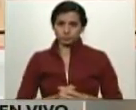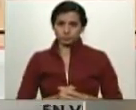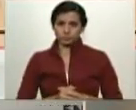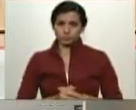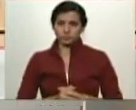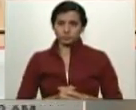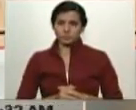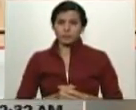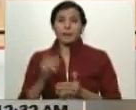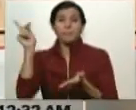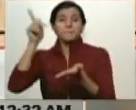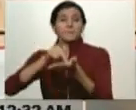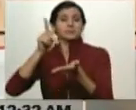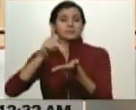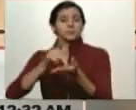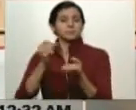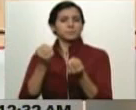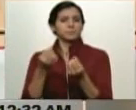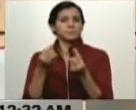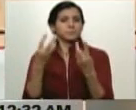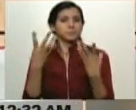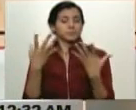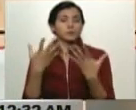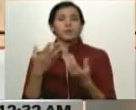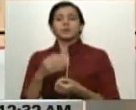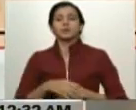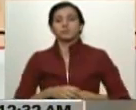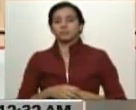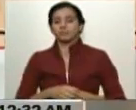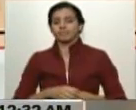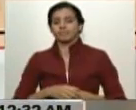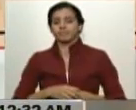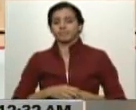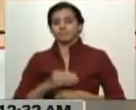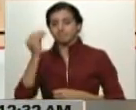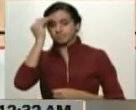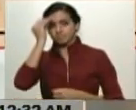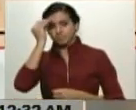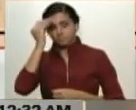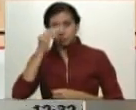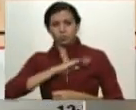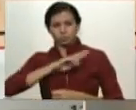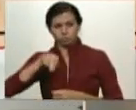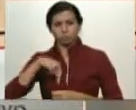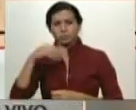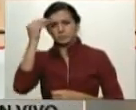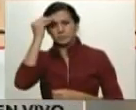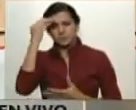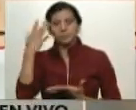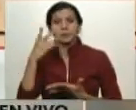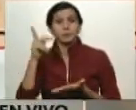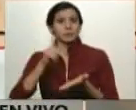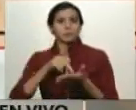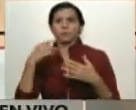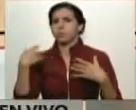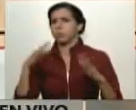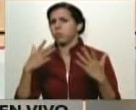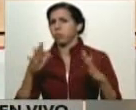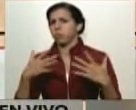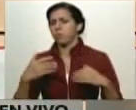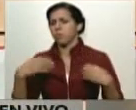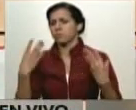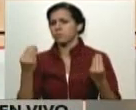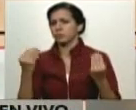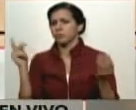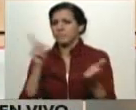Con una participación que para nosotros hemos calificado como una participación extraordinaria de